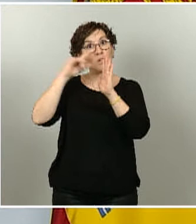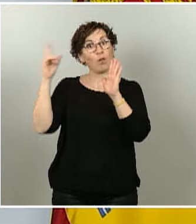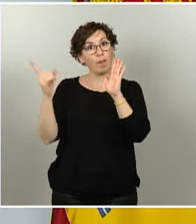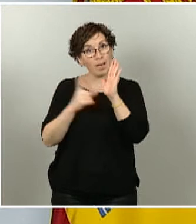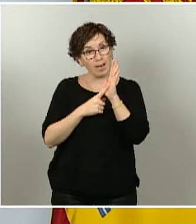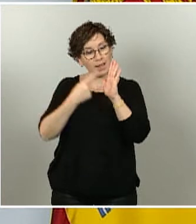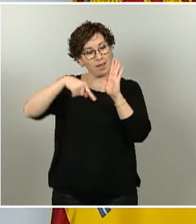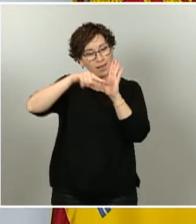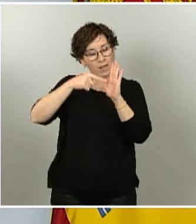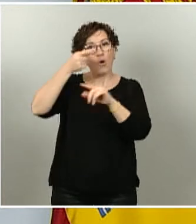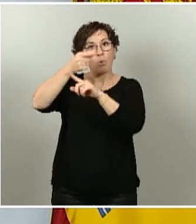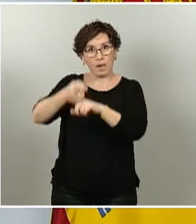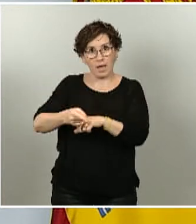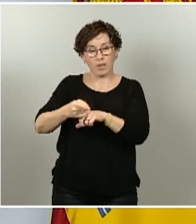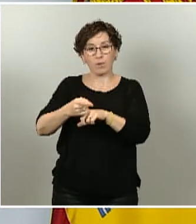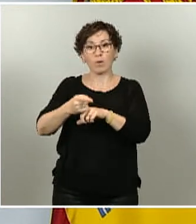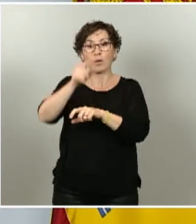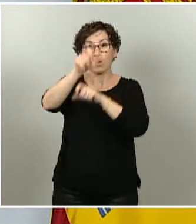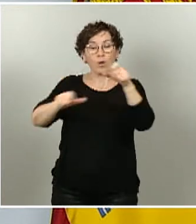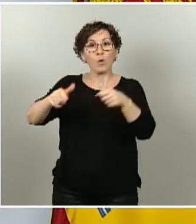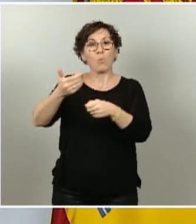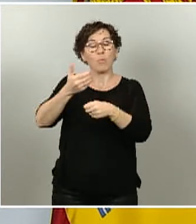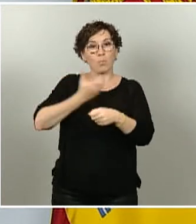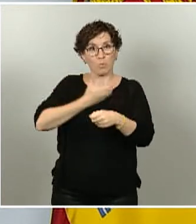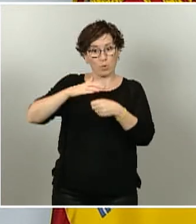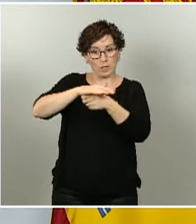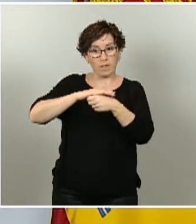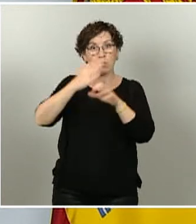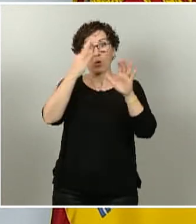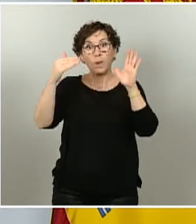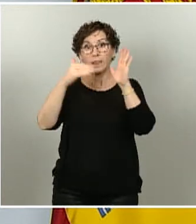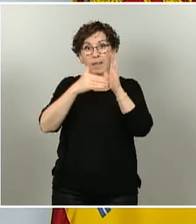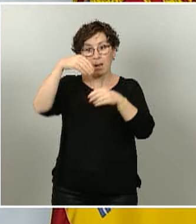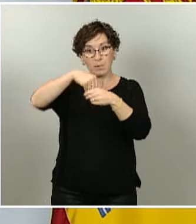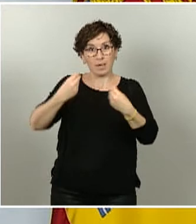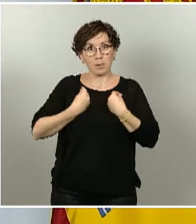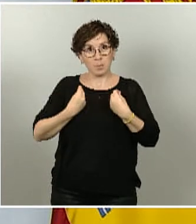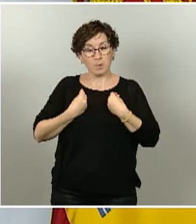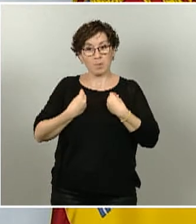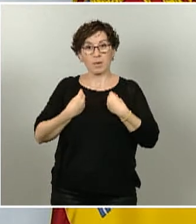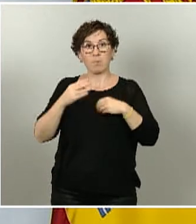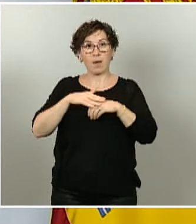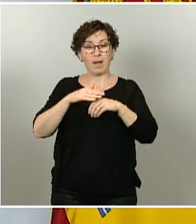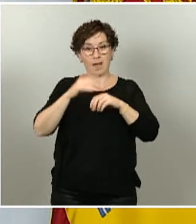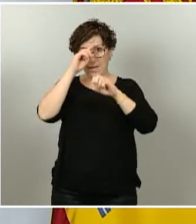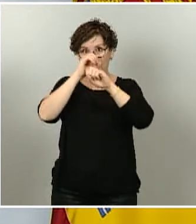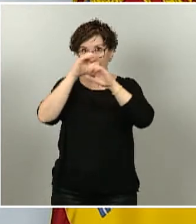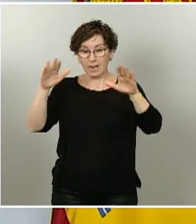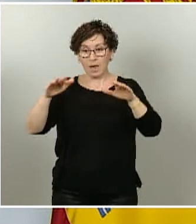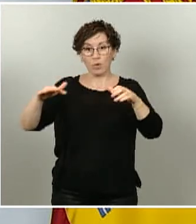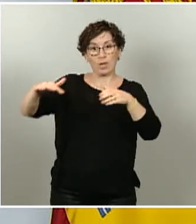que tienen más de 50.000 habitantes determinen en la ordenación de su espacio programas de reducción de